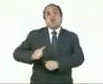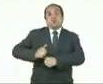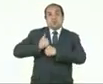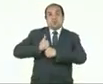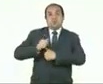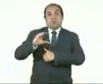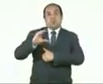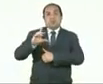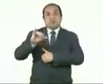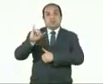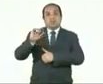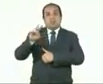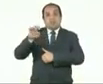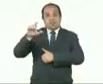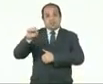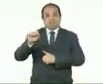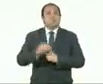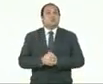autoridades civiles,